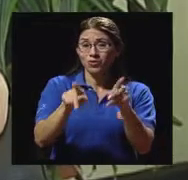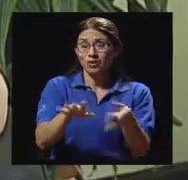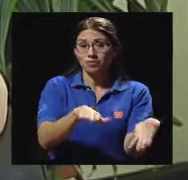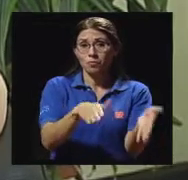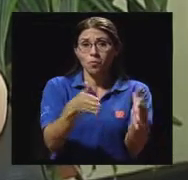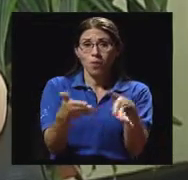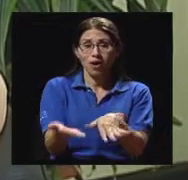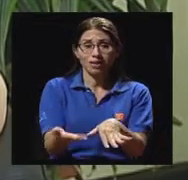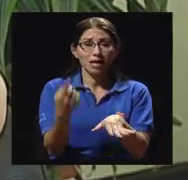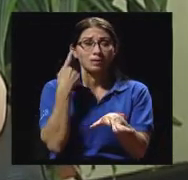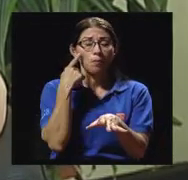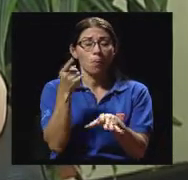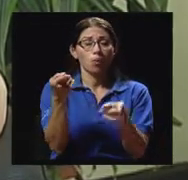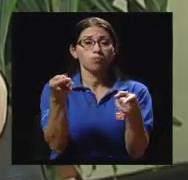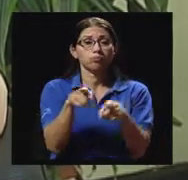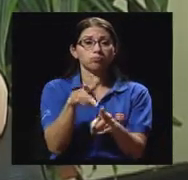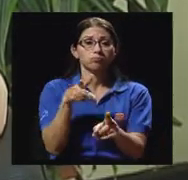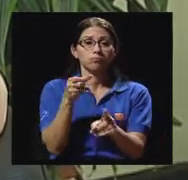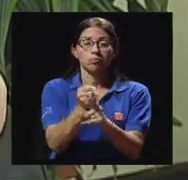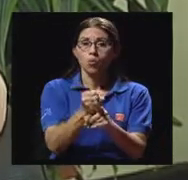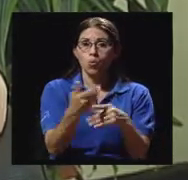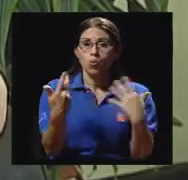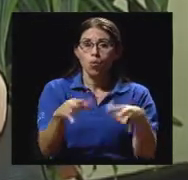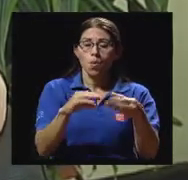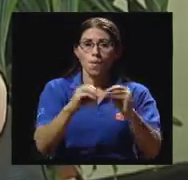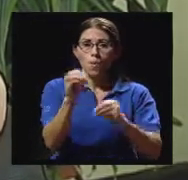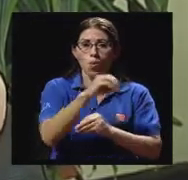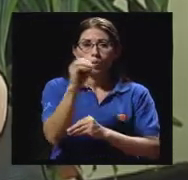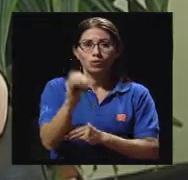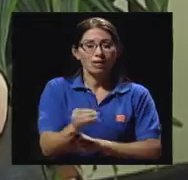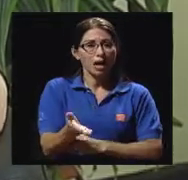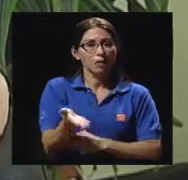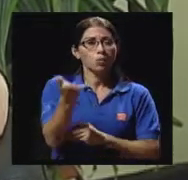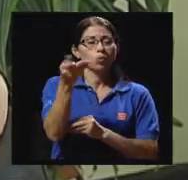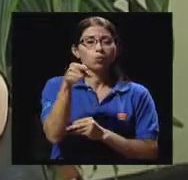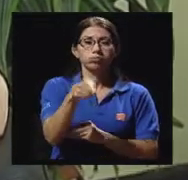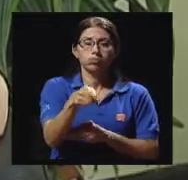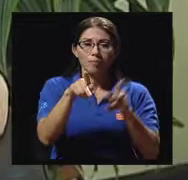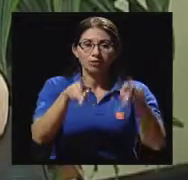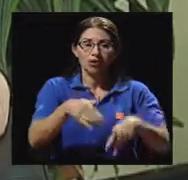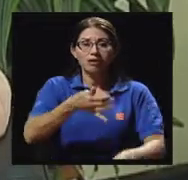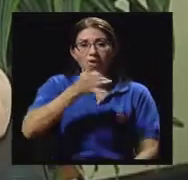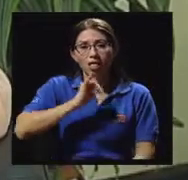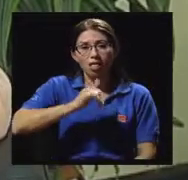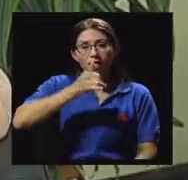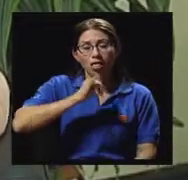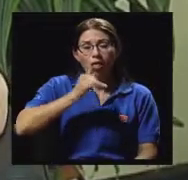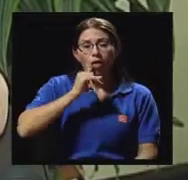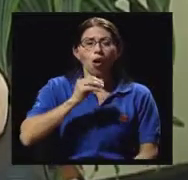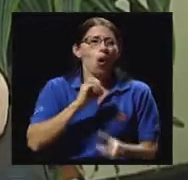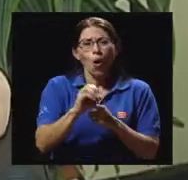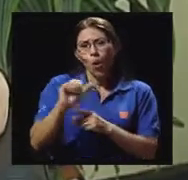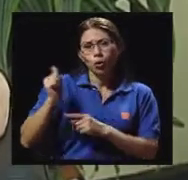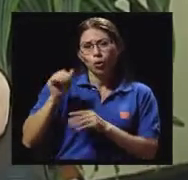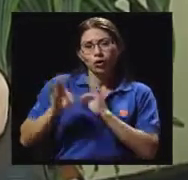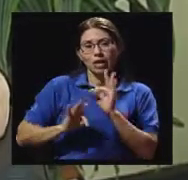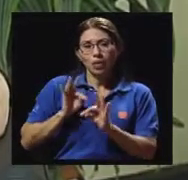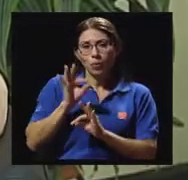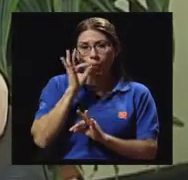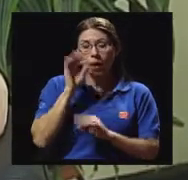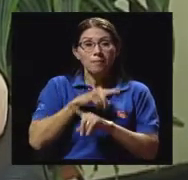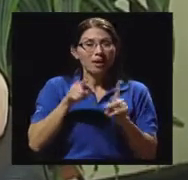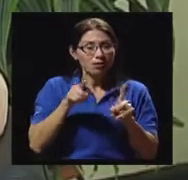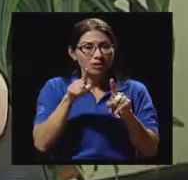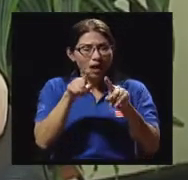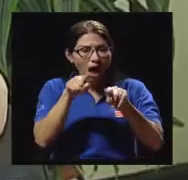muertos en carretera, hay una proporción muy importante, que hay alcohol de por medio. O otras drogas, pero sobre todo alcohol